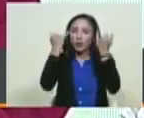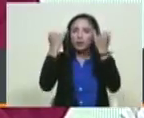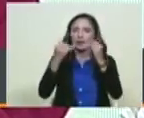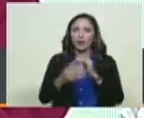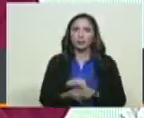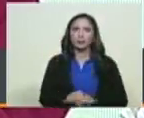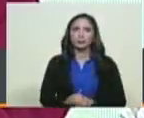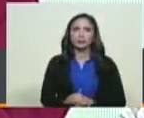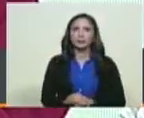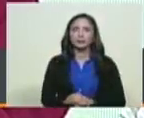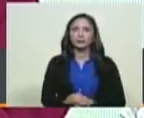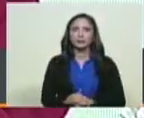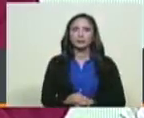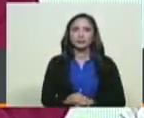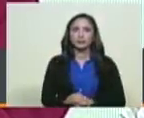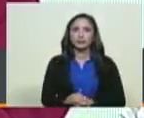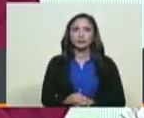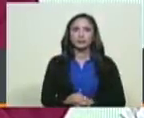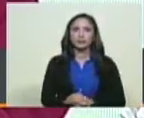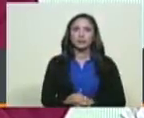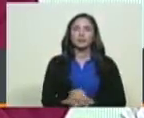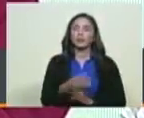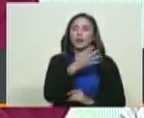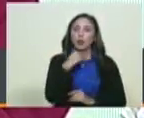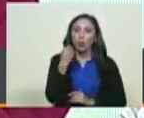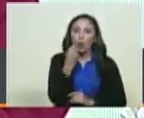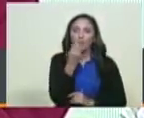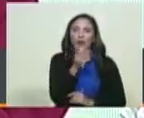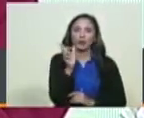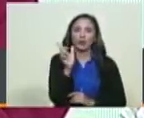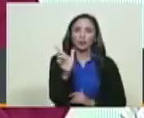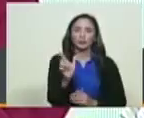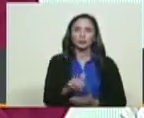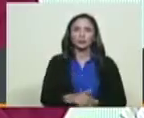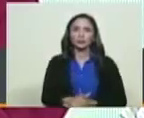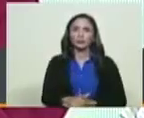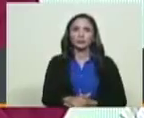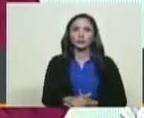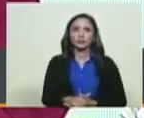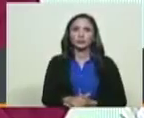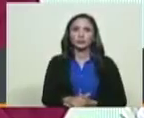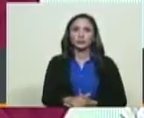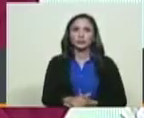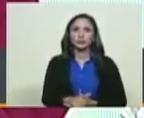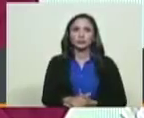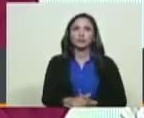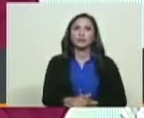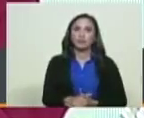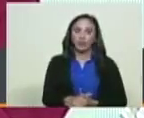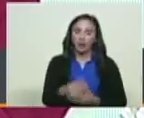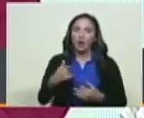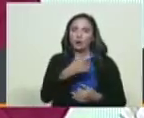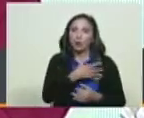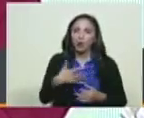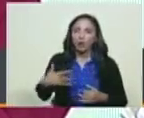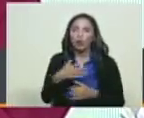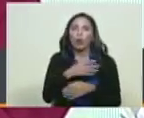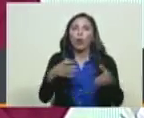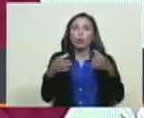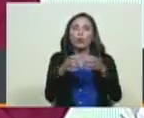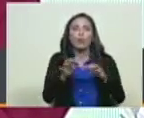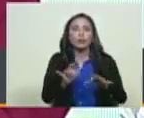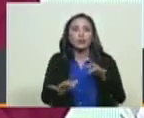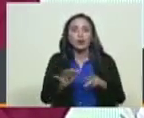que la juventud del psoe tenga una secretaria general como